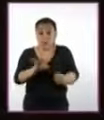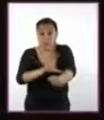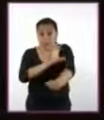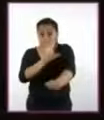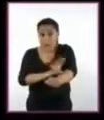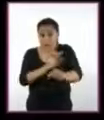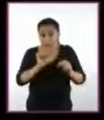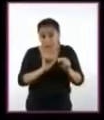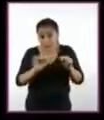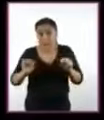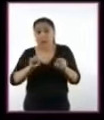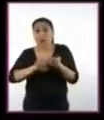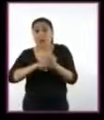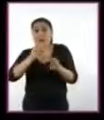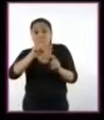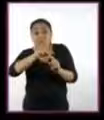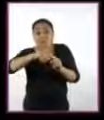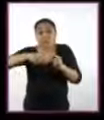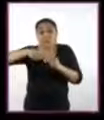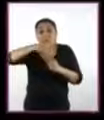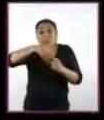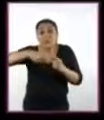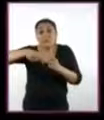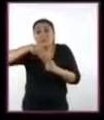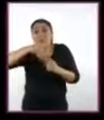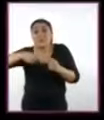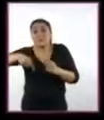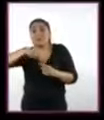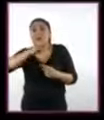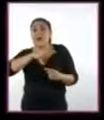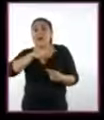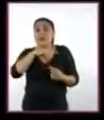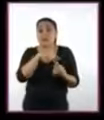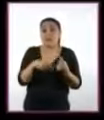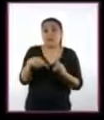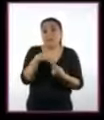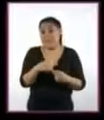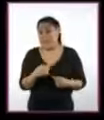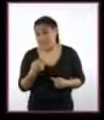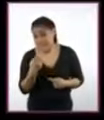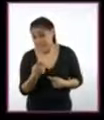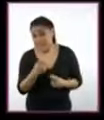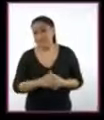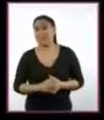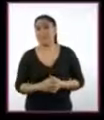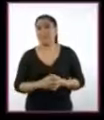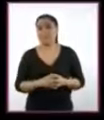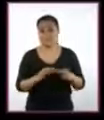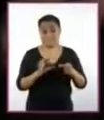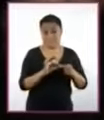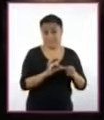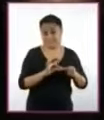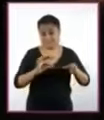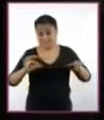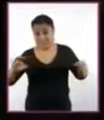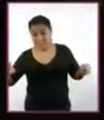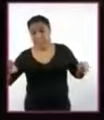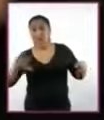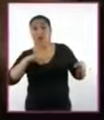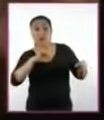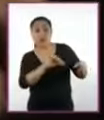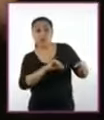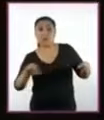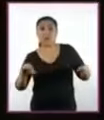viajando alrededor del cable, en círculos perpendiculares. Así que un lazo de cable crearía un